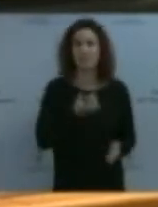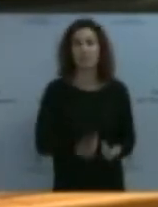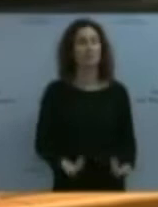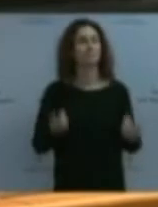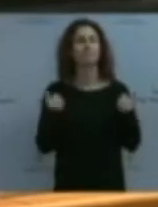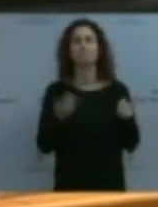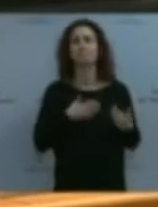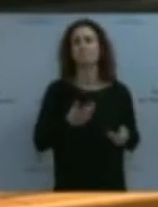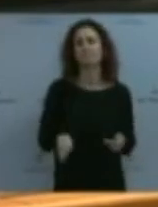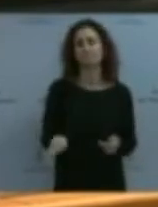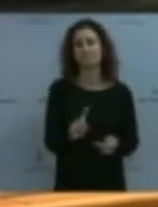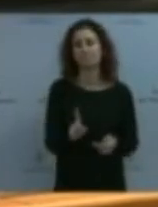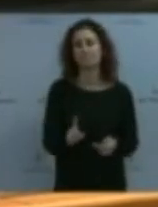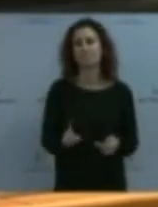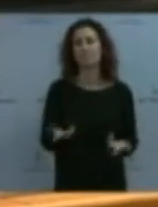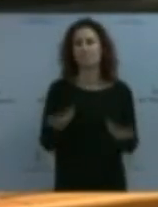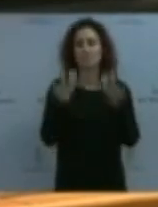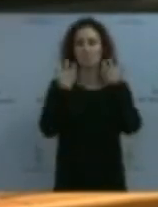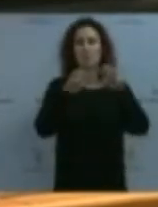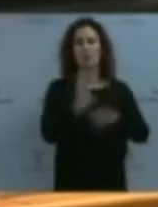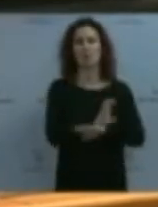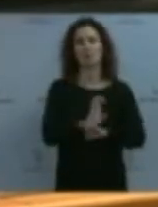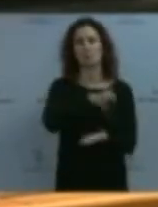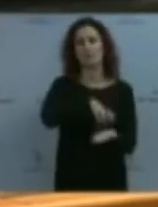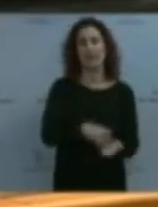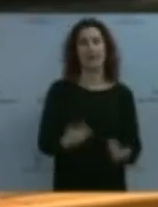que no tiene competencia sobre un equipamiento,